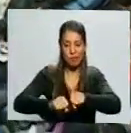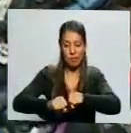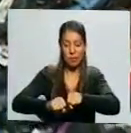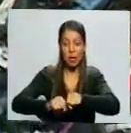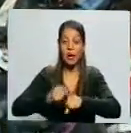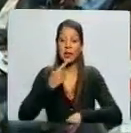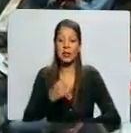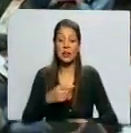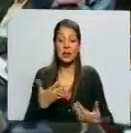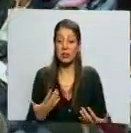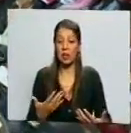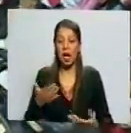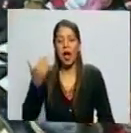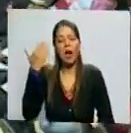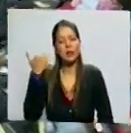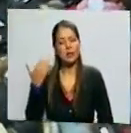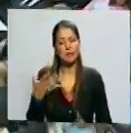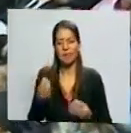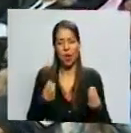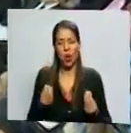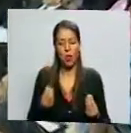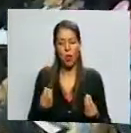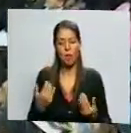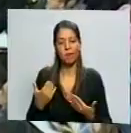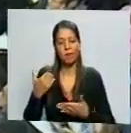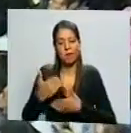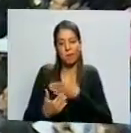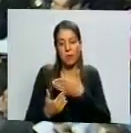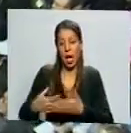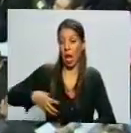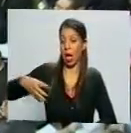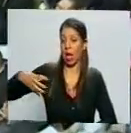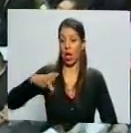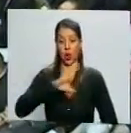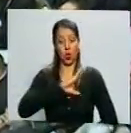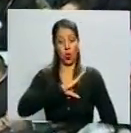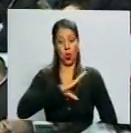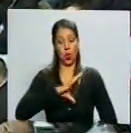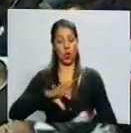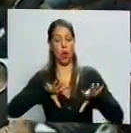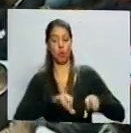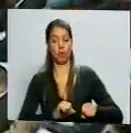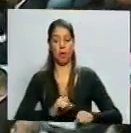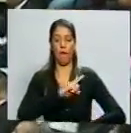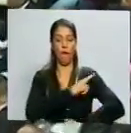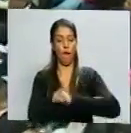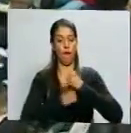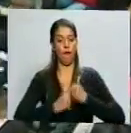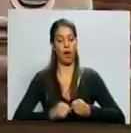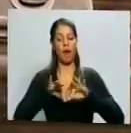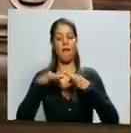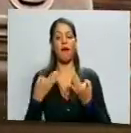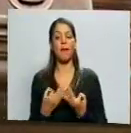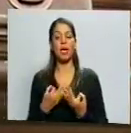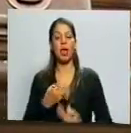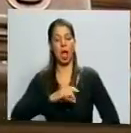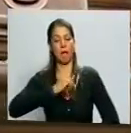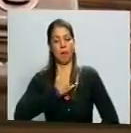eran precisamente producto de sus recursos, productos del esfuerzo de una élite